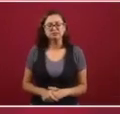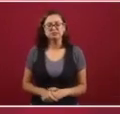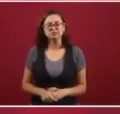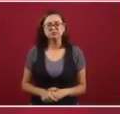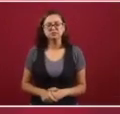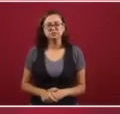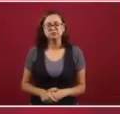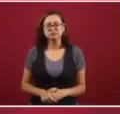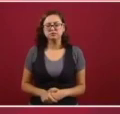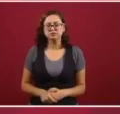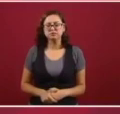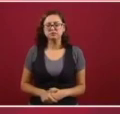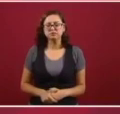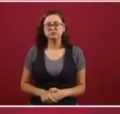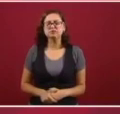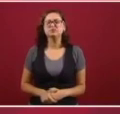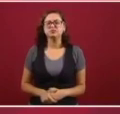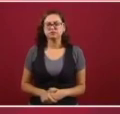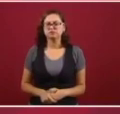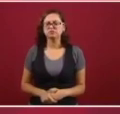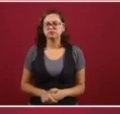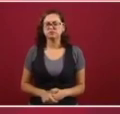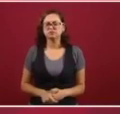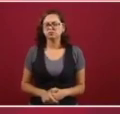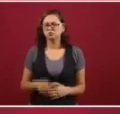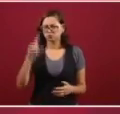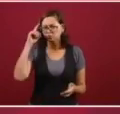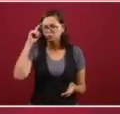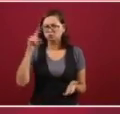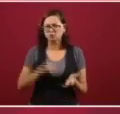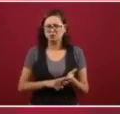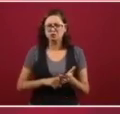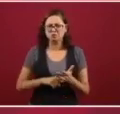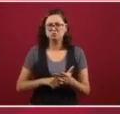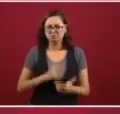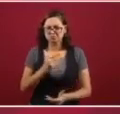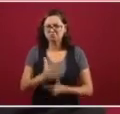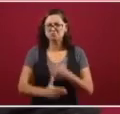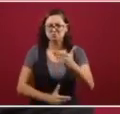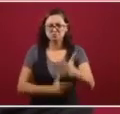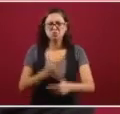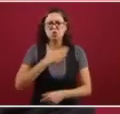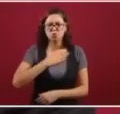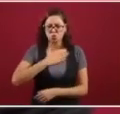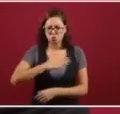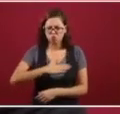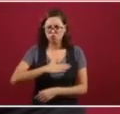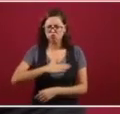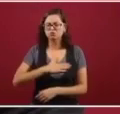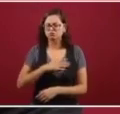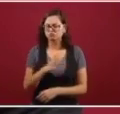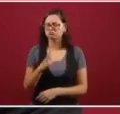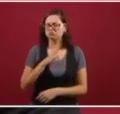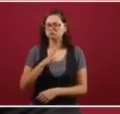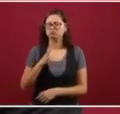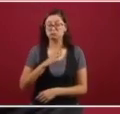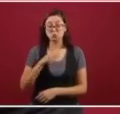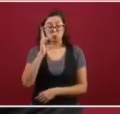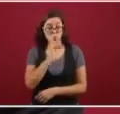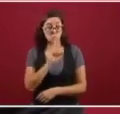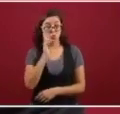yo creo que sí va a haber justicia. Si existen los elementos de